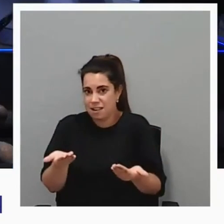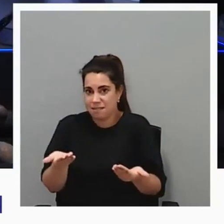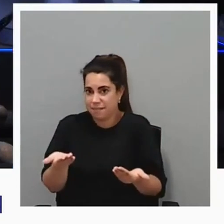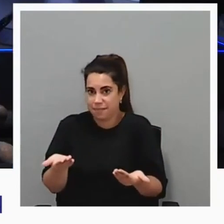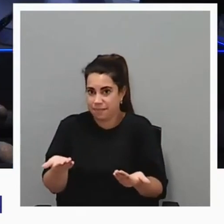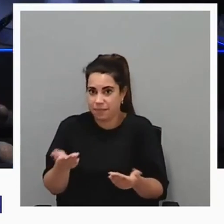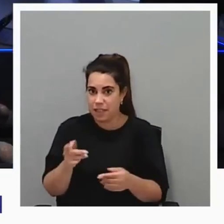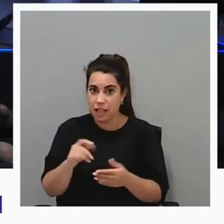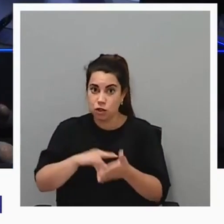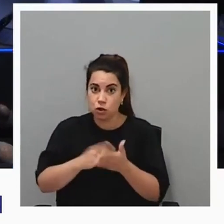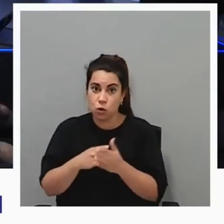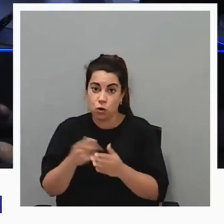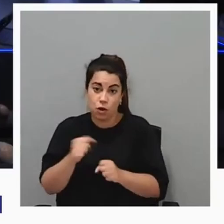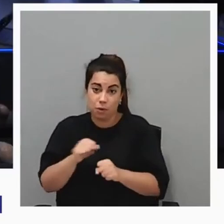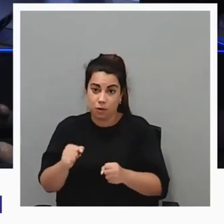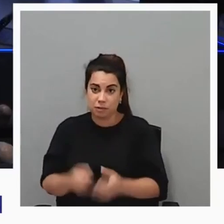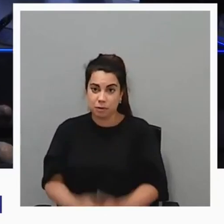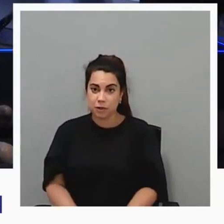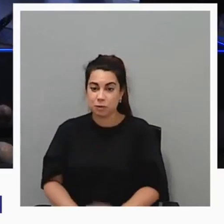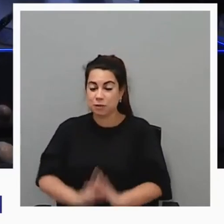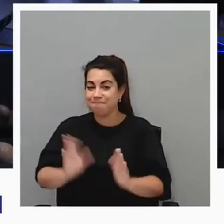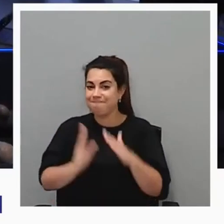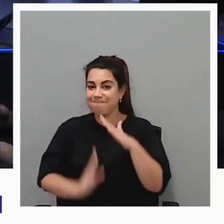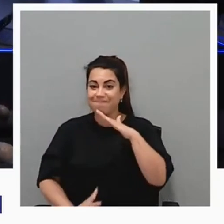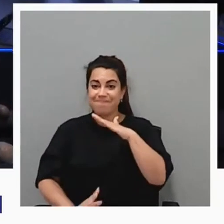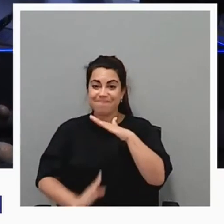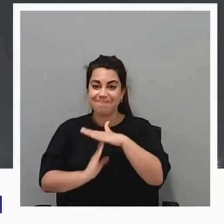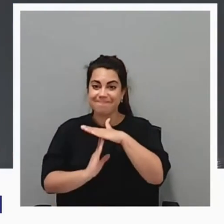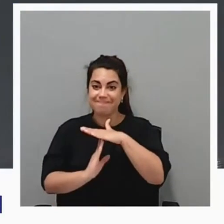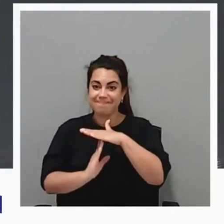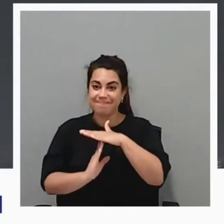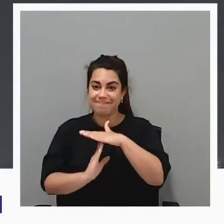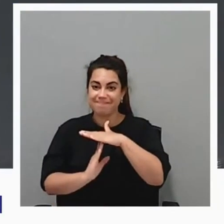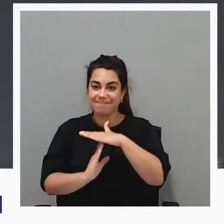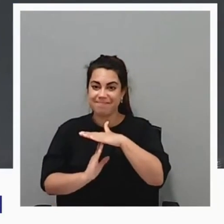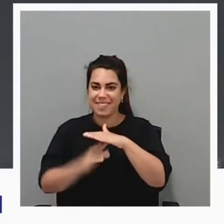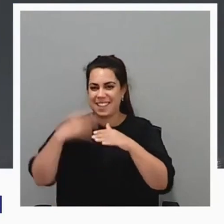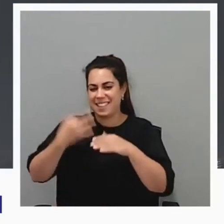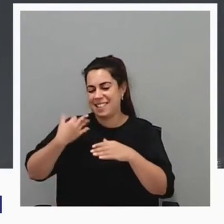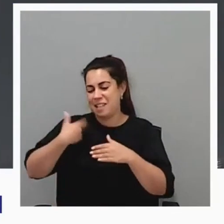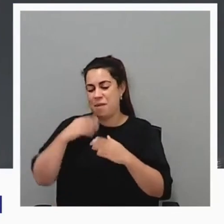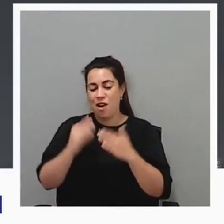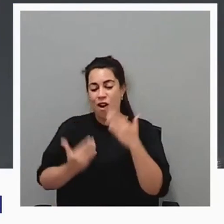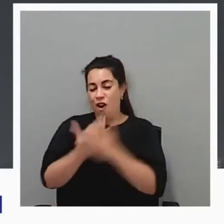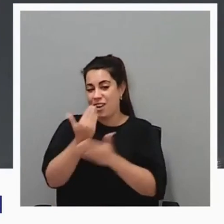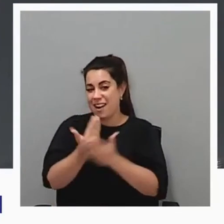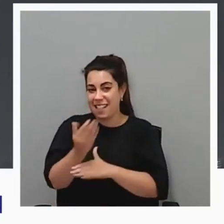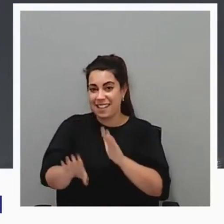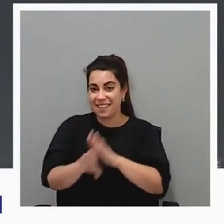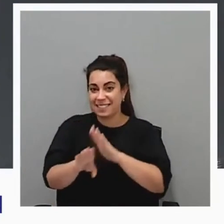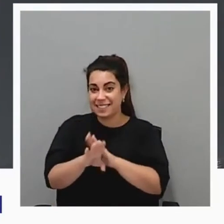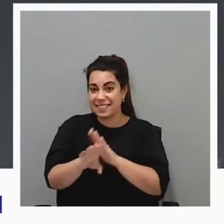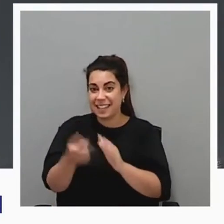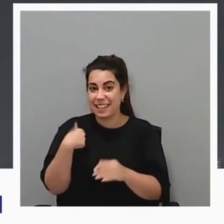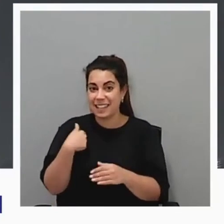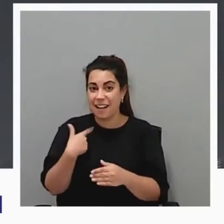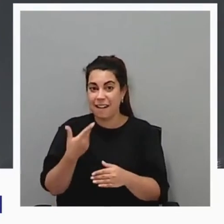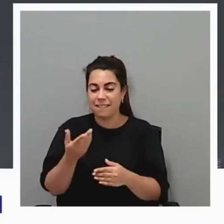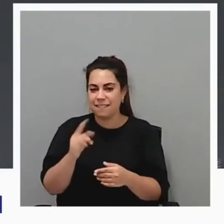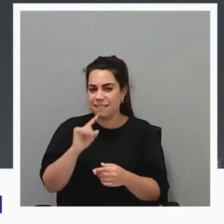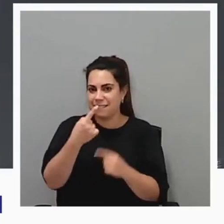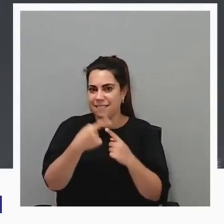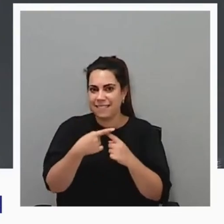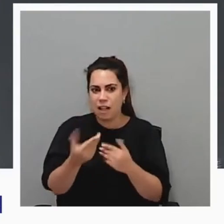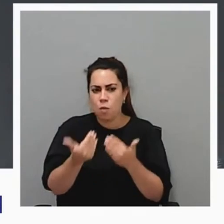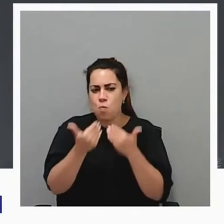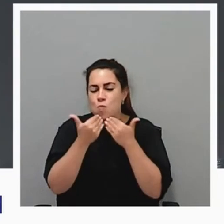Pues hasta aquí, porque hay que seguir con la jornada. Si me permiten, un par de consideraciones. Primero, gracias por haber